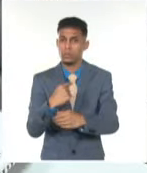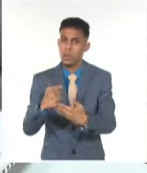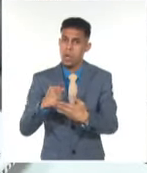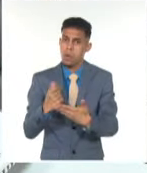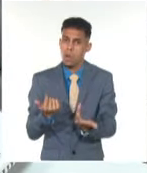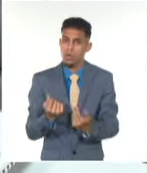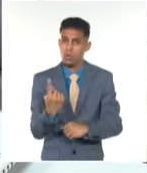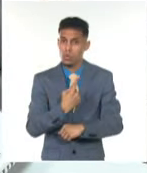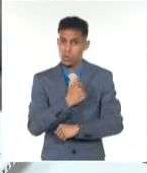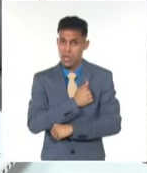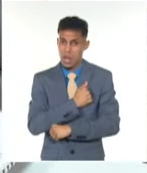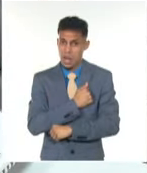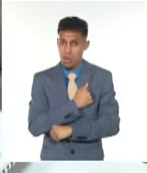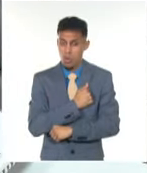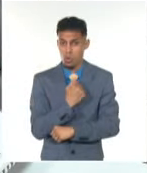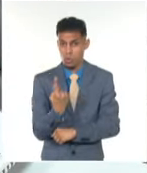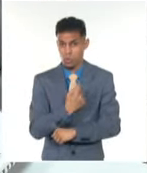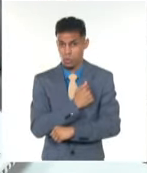como organización,